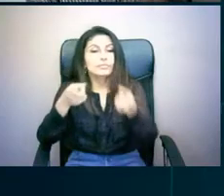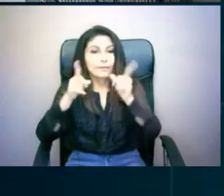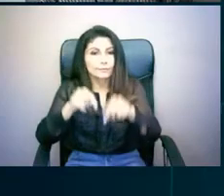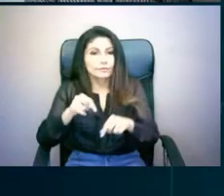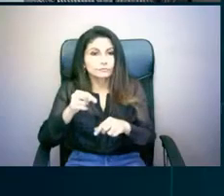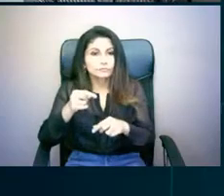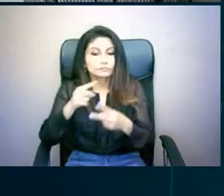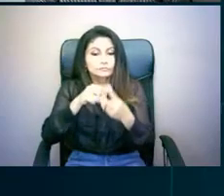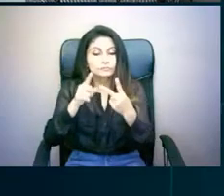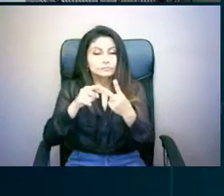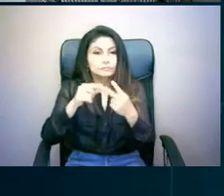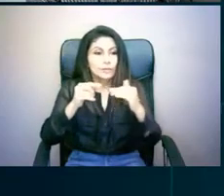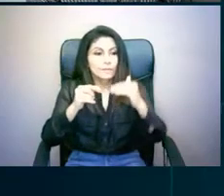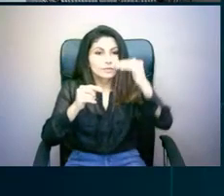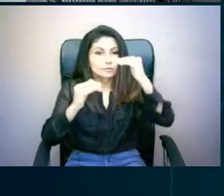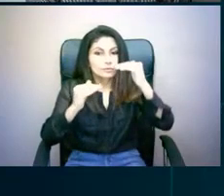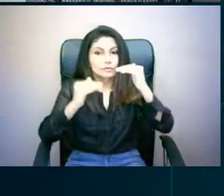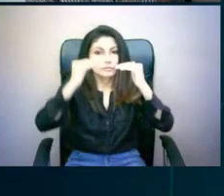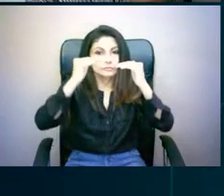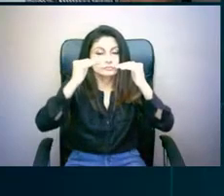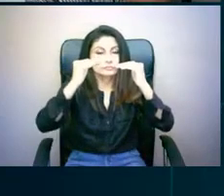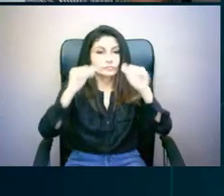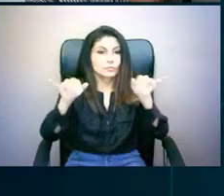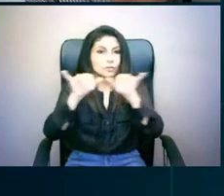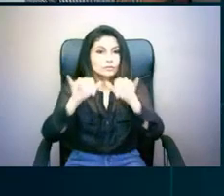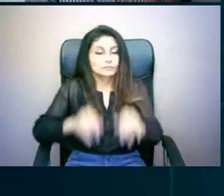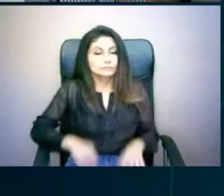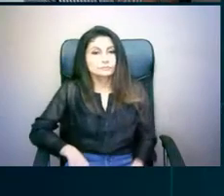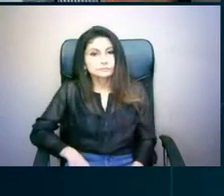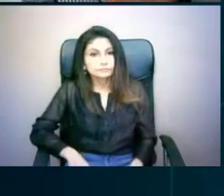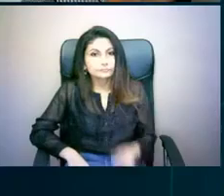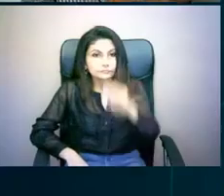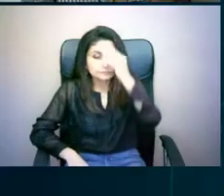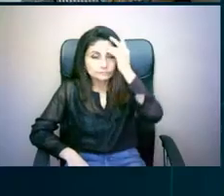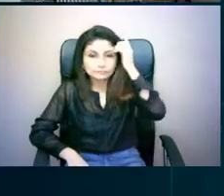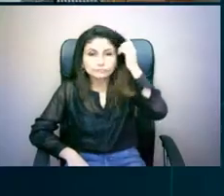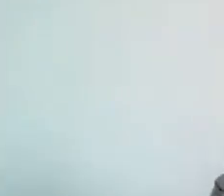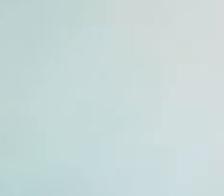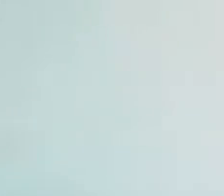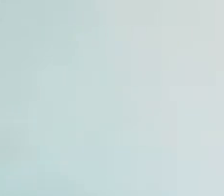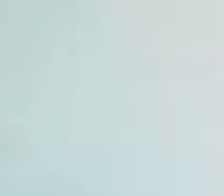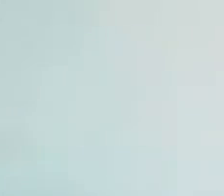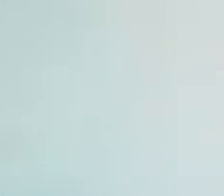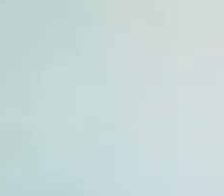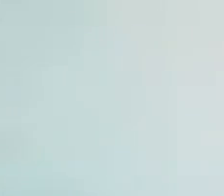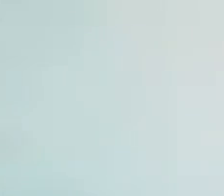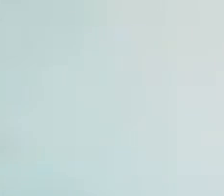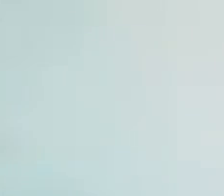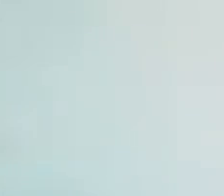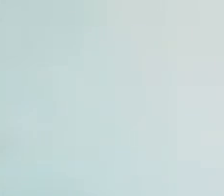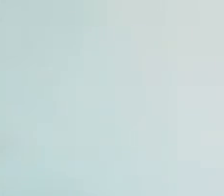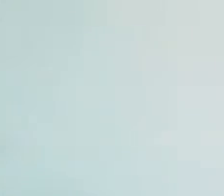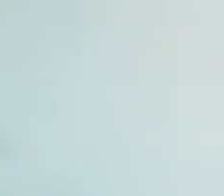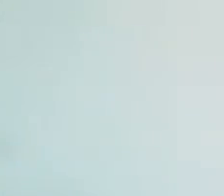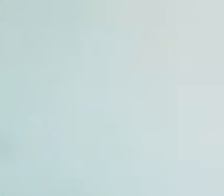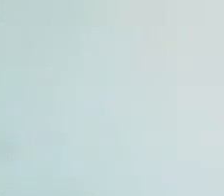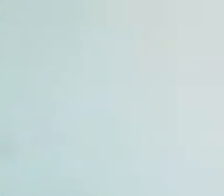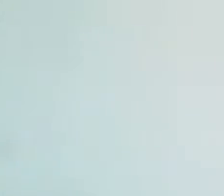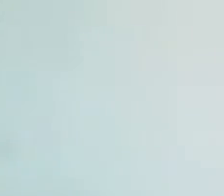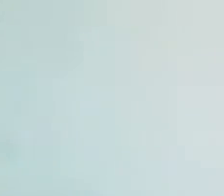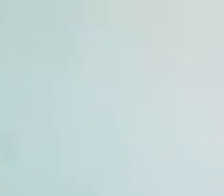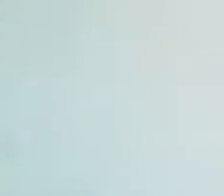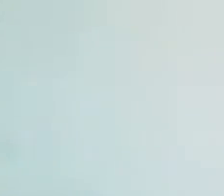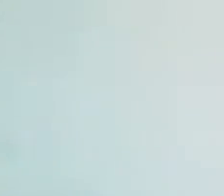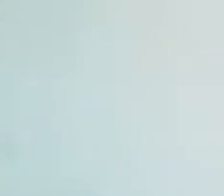hicieron por triplicado, ¿cierto? Entonces ahí tenemos como seguridad de que sí da así,